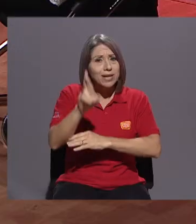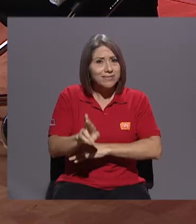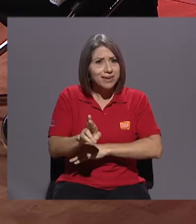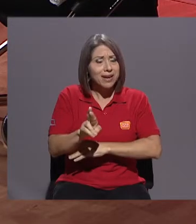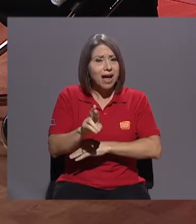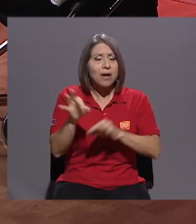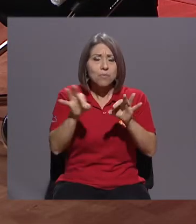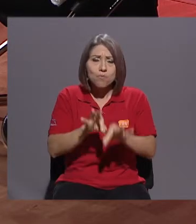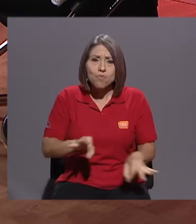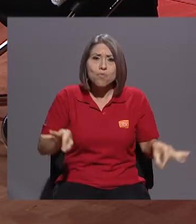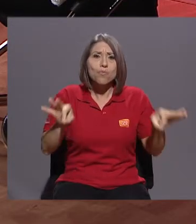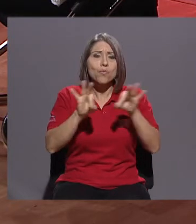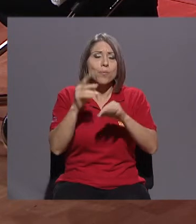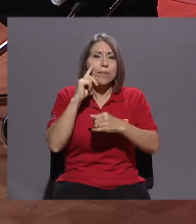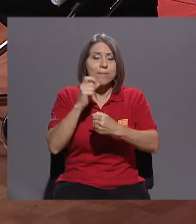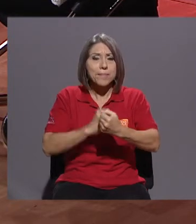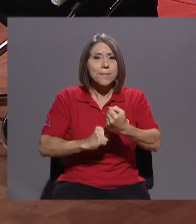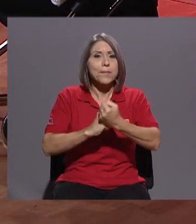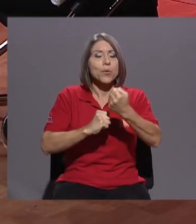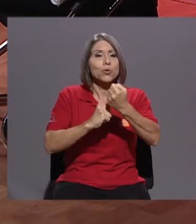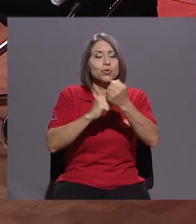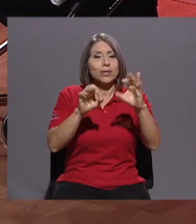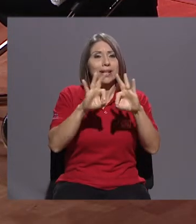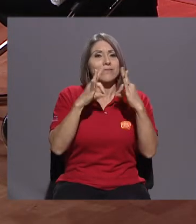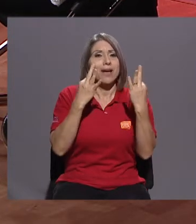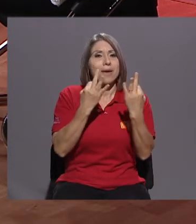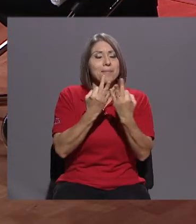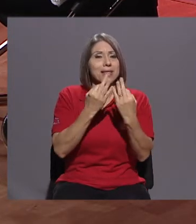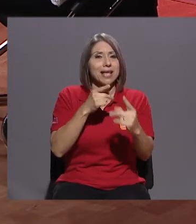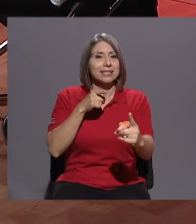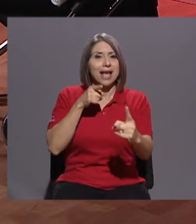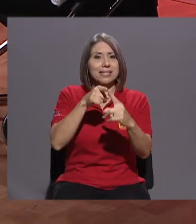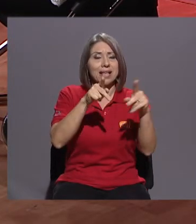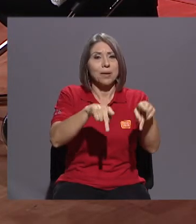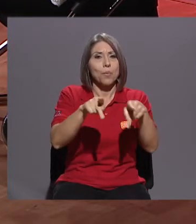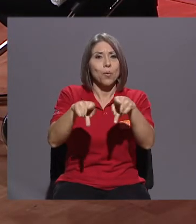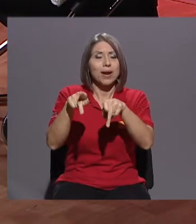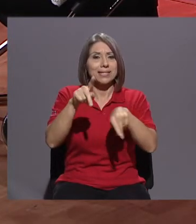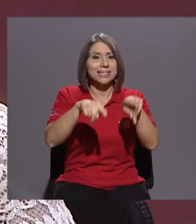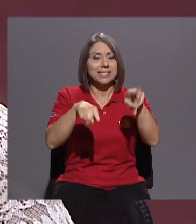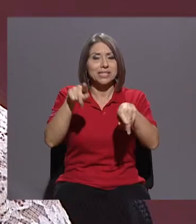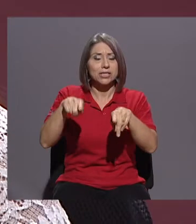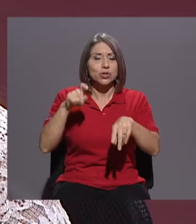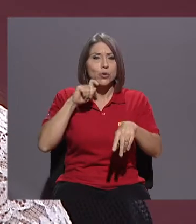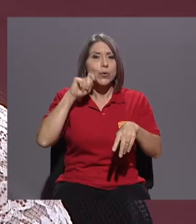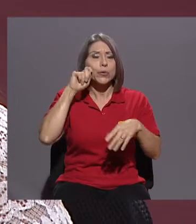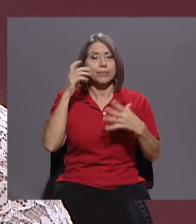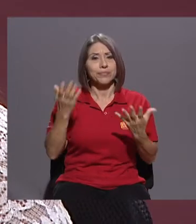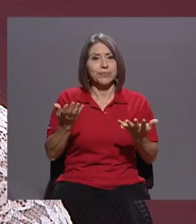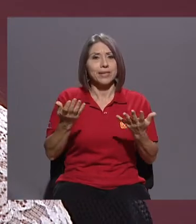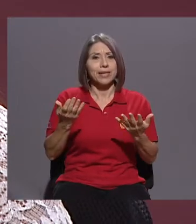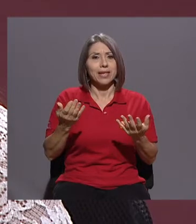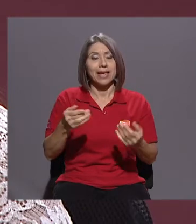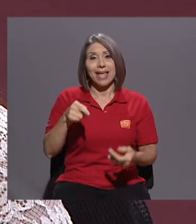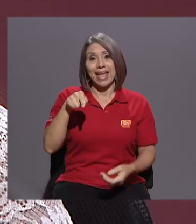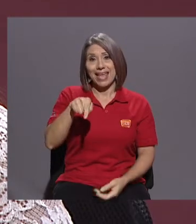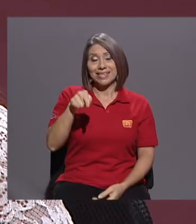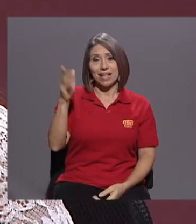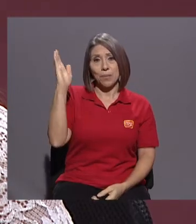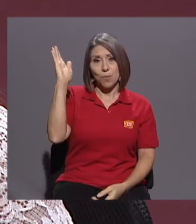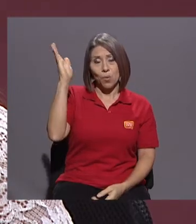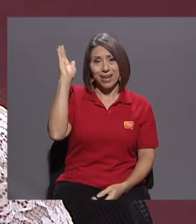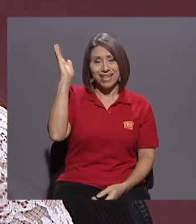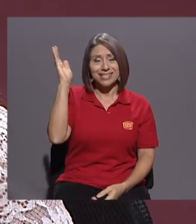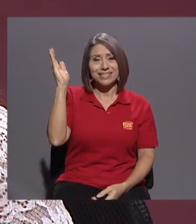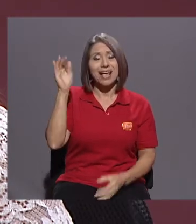Como un referente Importante En el apoyo De las familias Hacia la población Y esta